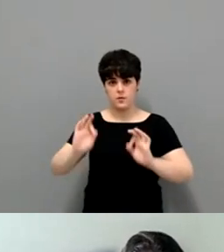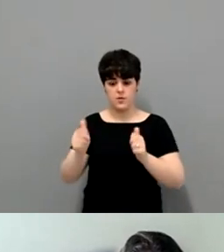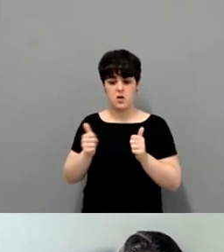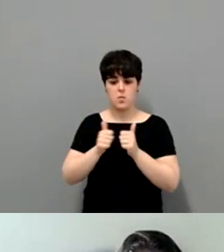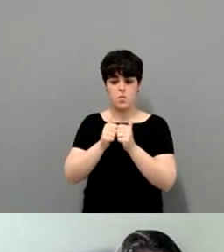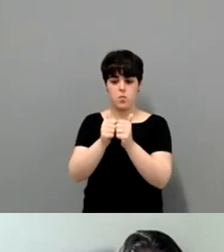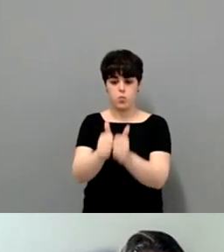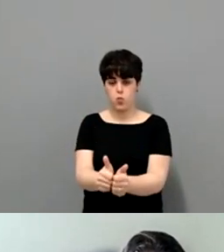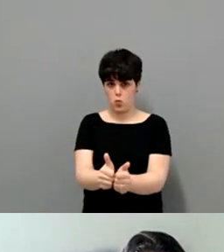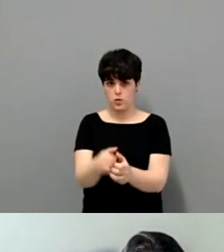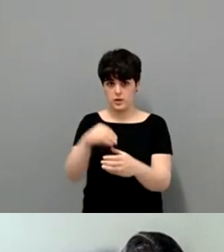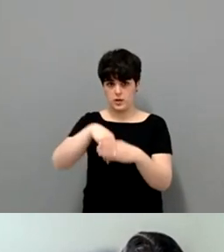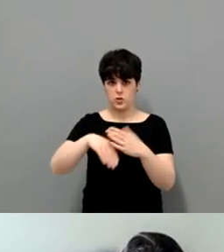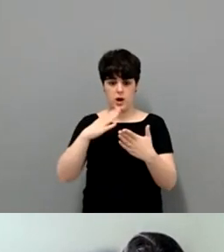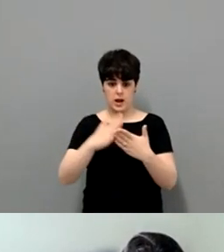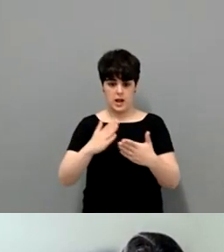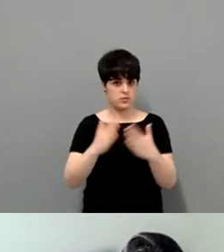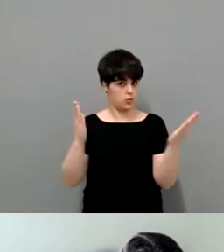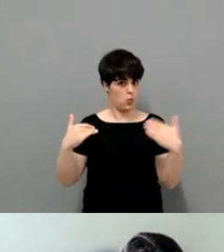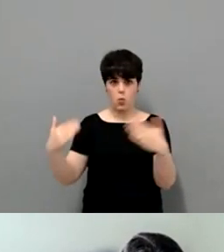que necesito en el horario de clase.